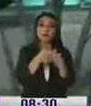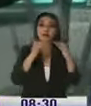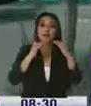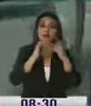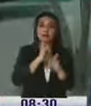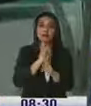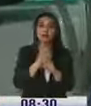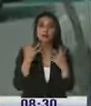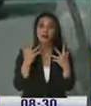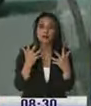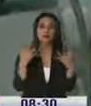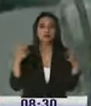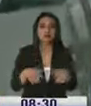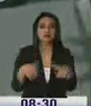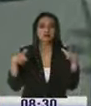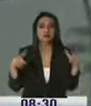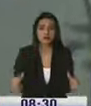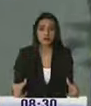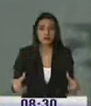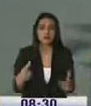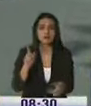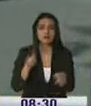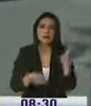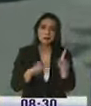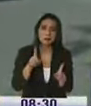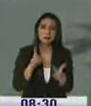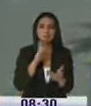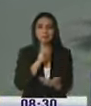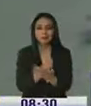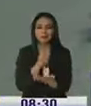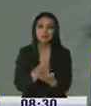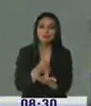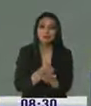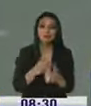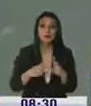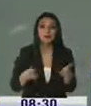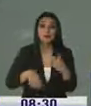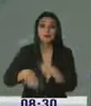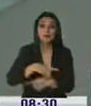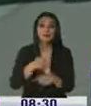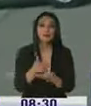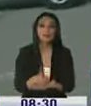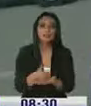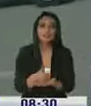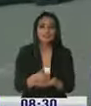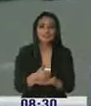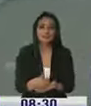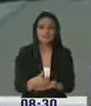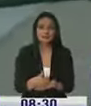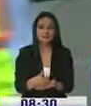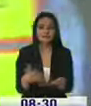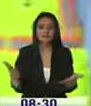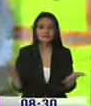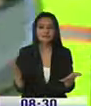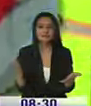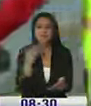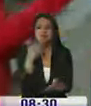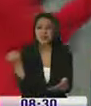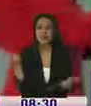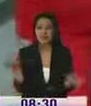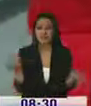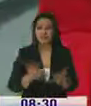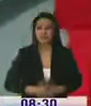obra de este tamaño pues, siempre conlleva algunas molestias, pero luego el beneficio que se consigue una vez terminada la obra es realmente